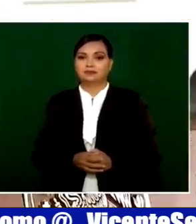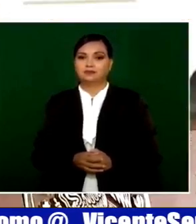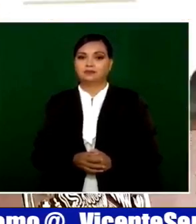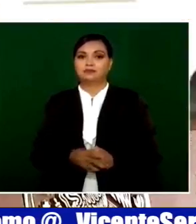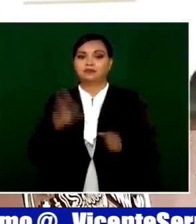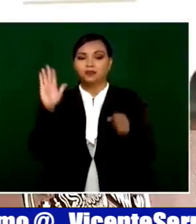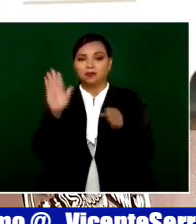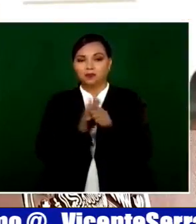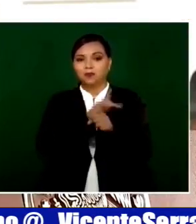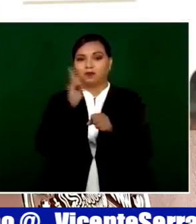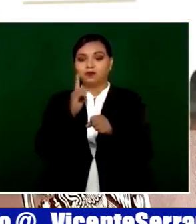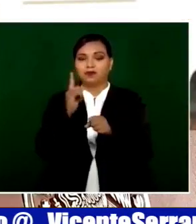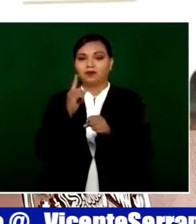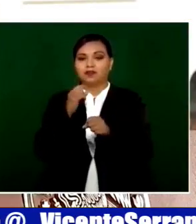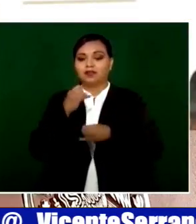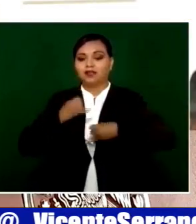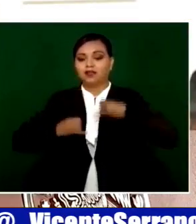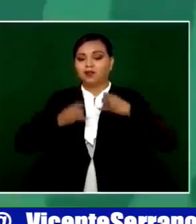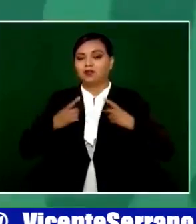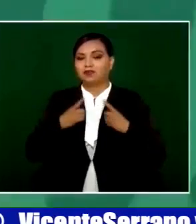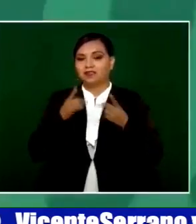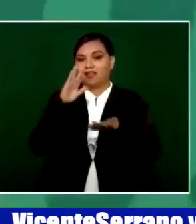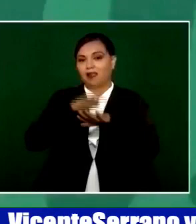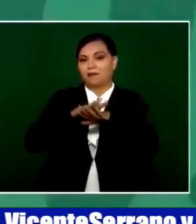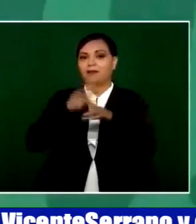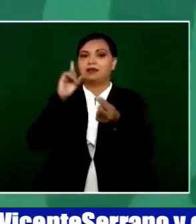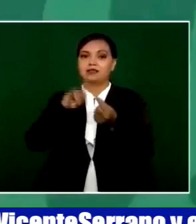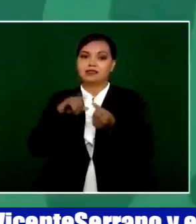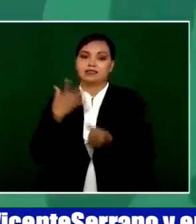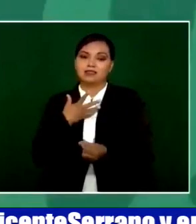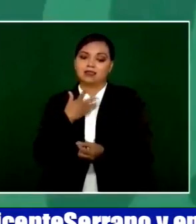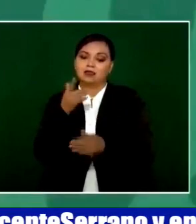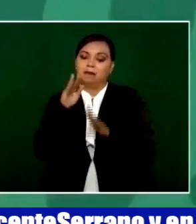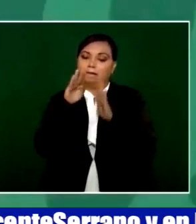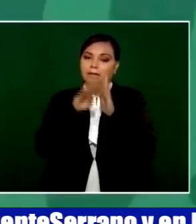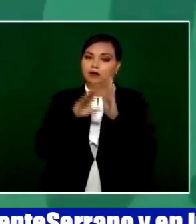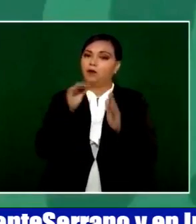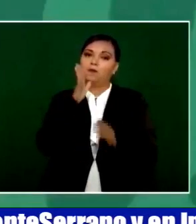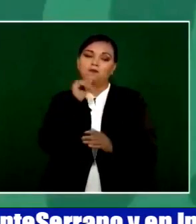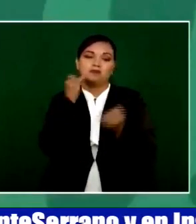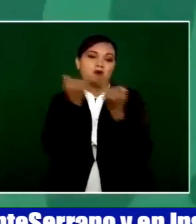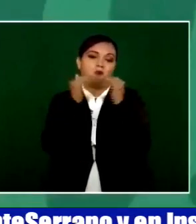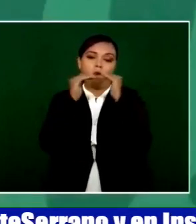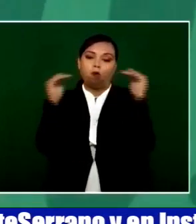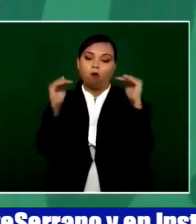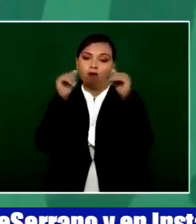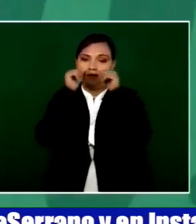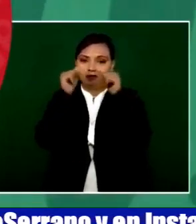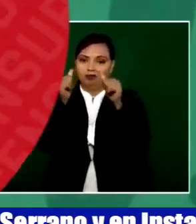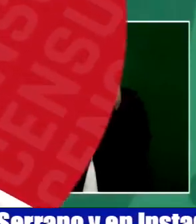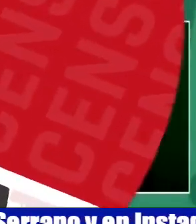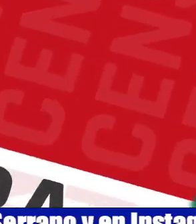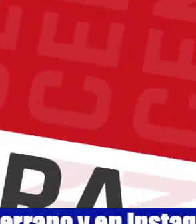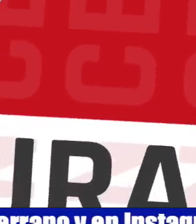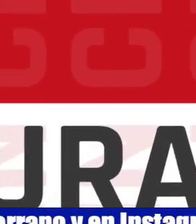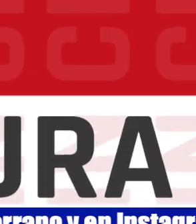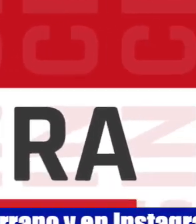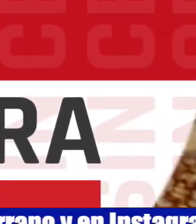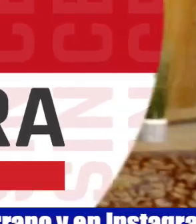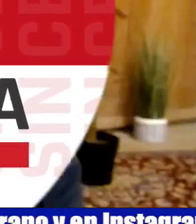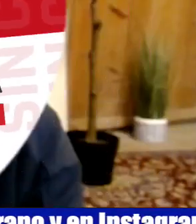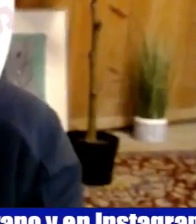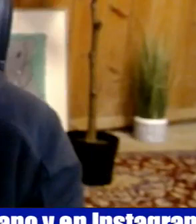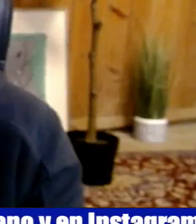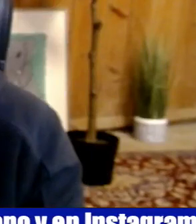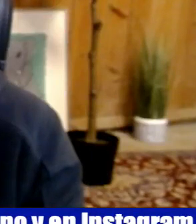Porque la justicia es darle más al que tiene menos. No puede haber trato igual entre desiguales. Bueno, aquí el presidente pues continúa